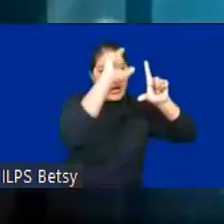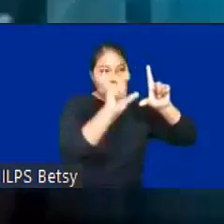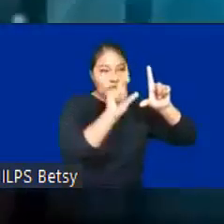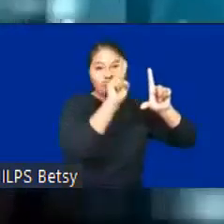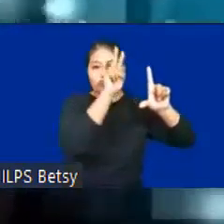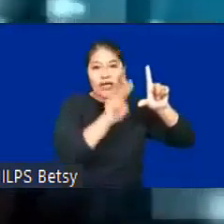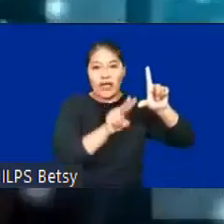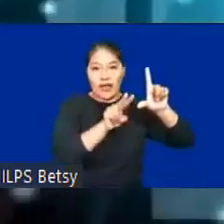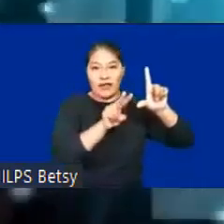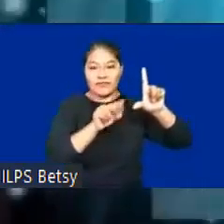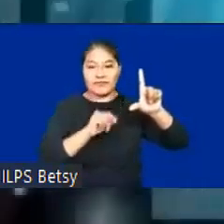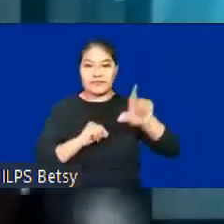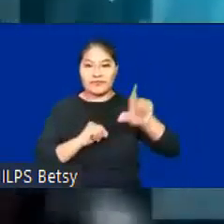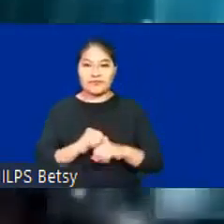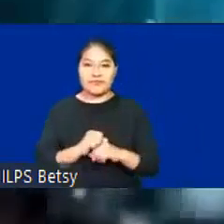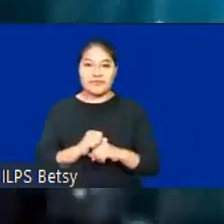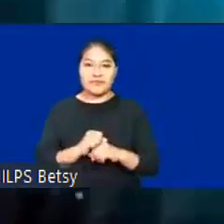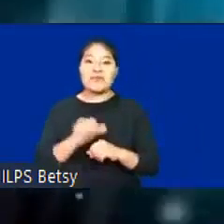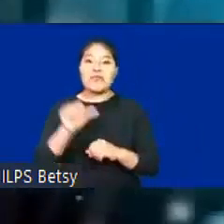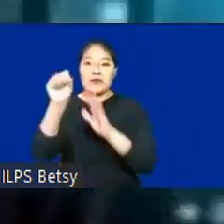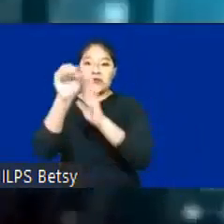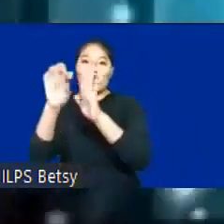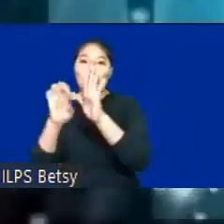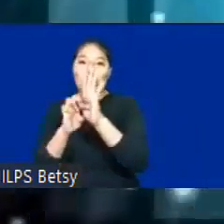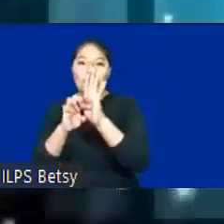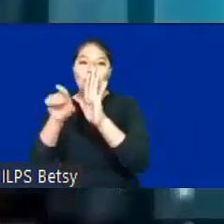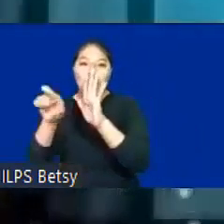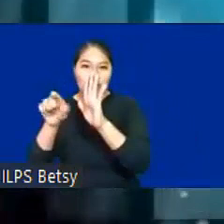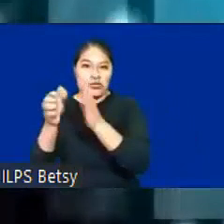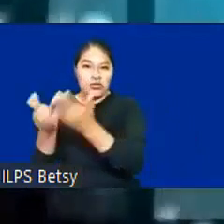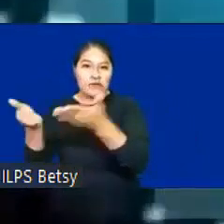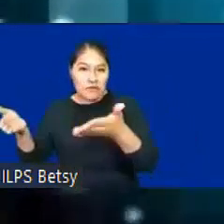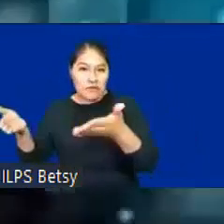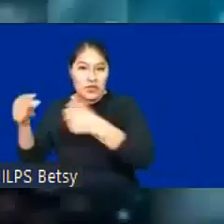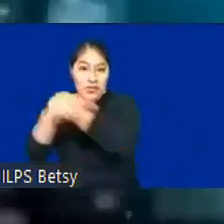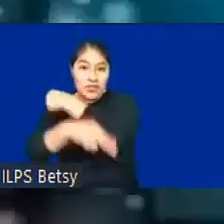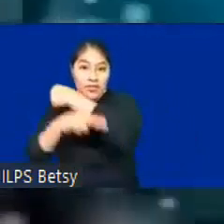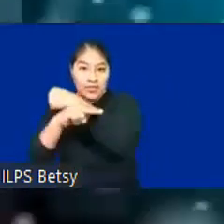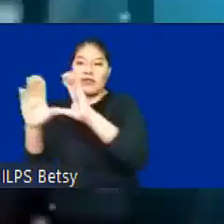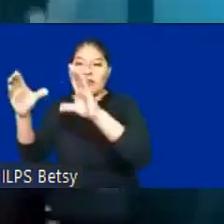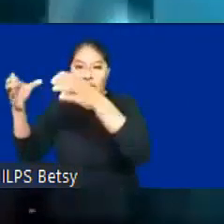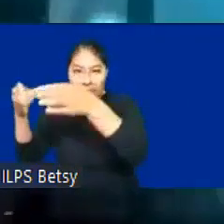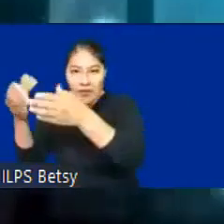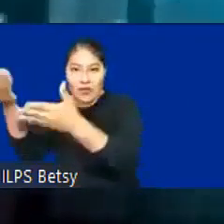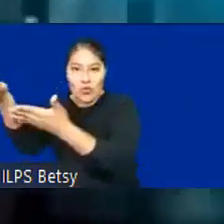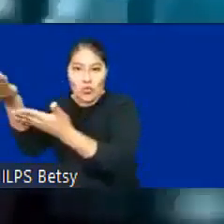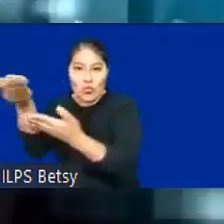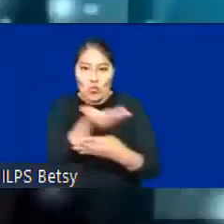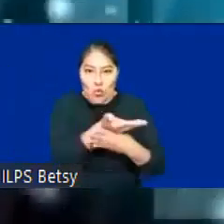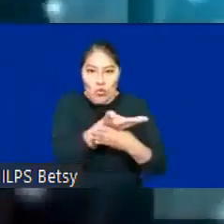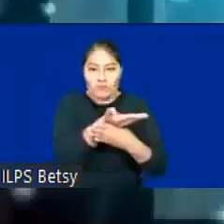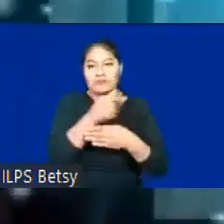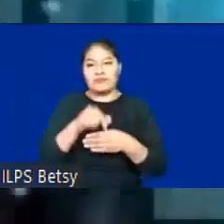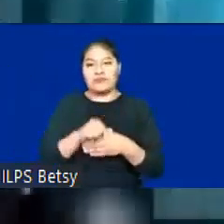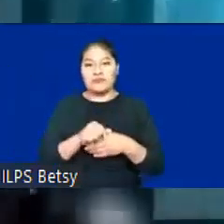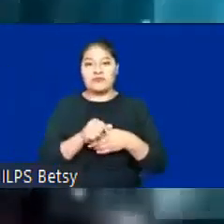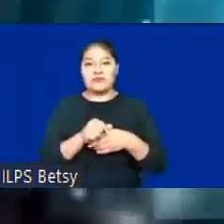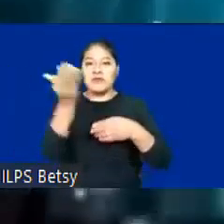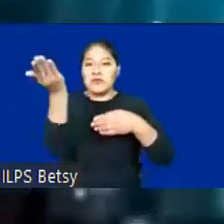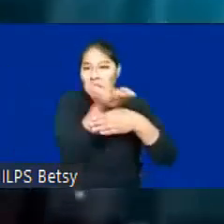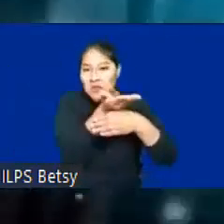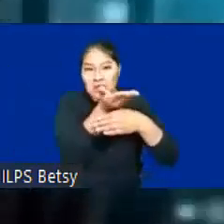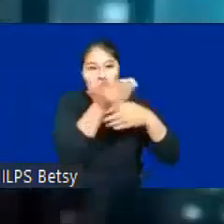Superintendencia de Bienes Nacionales. Ellos también pueden presentar títulos a través de esta plataforma con esquema de servicios web.